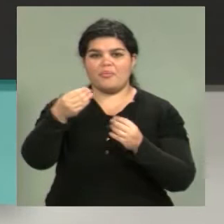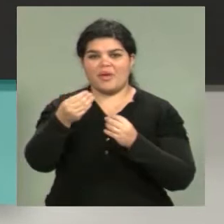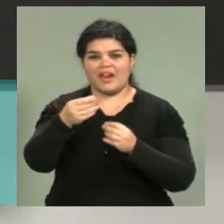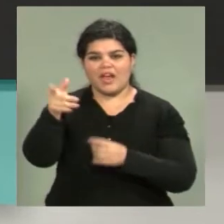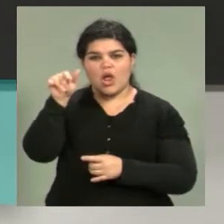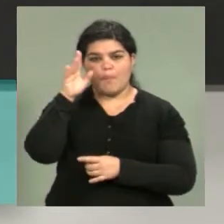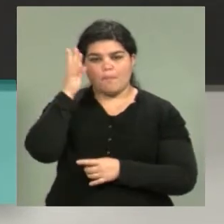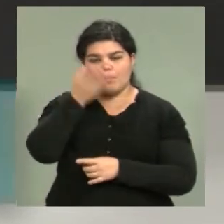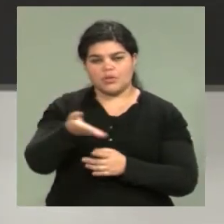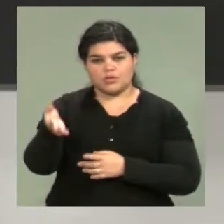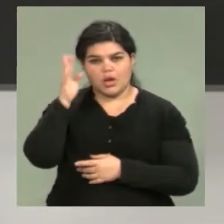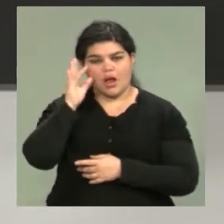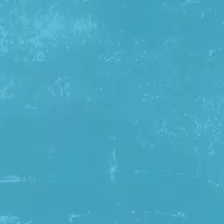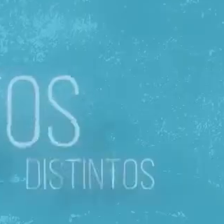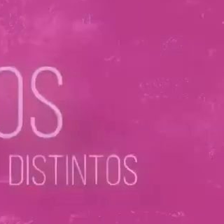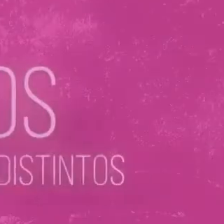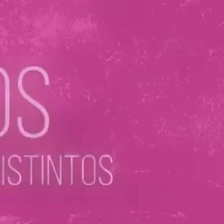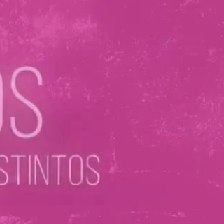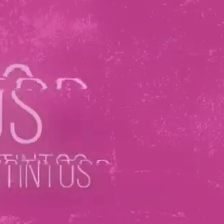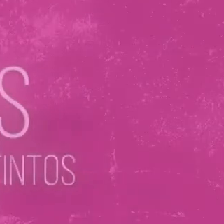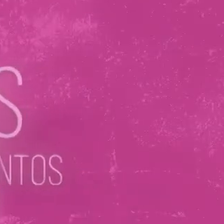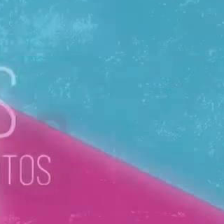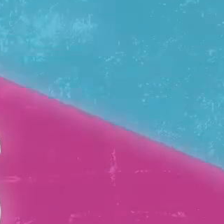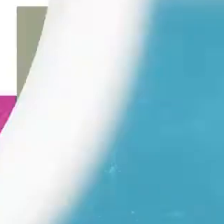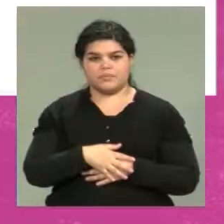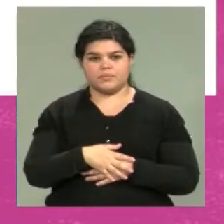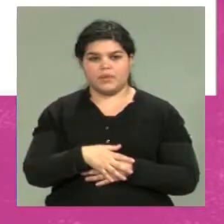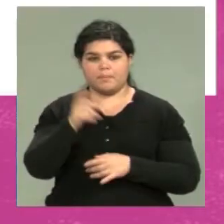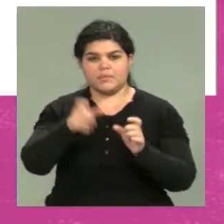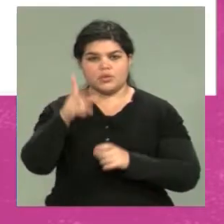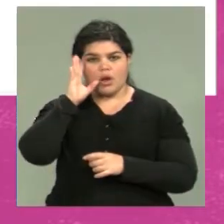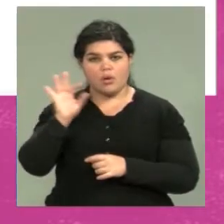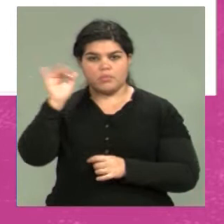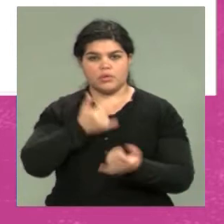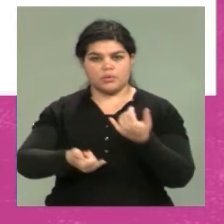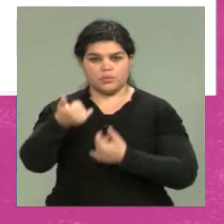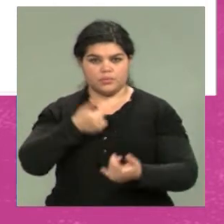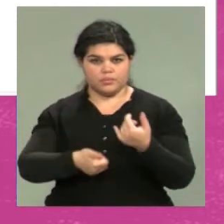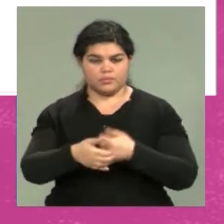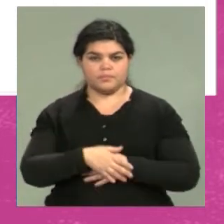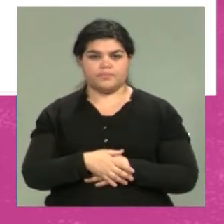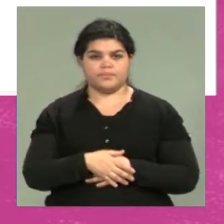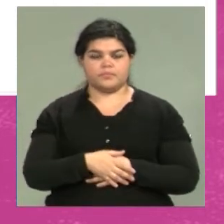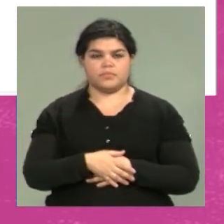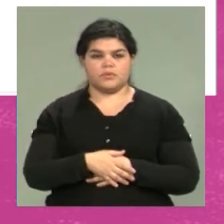lo que piensa. Vamos a ver qué piensa la gente a través de las redes sociales acerca del tema que estamos hablando hoy. Dice: